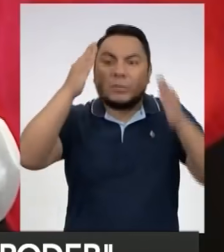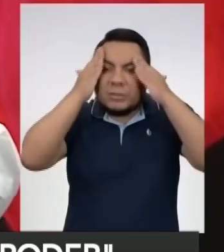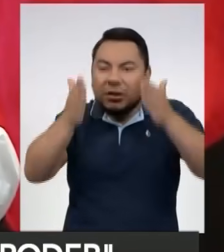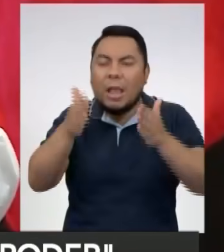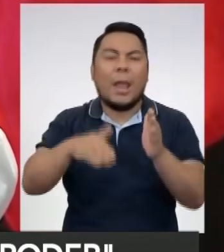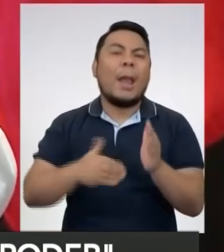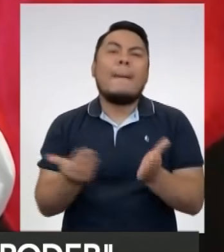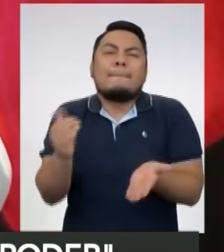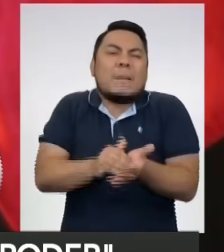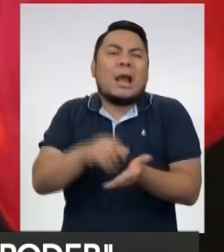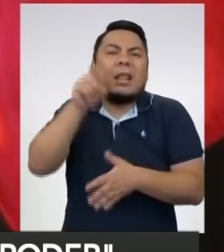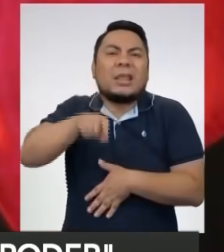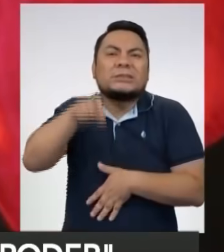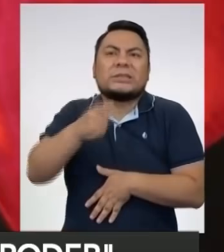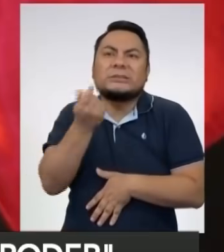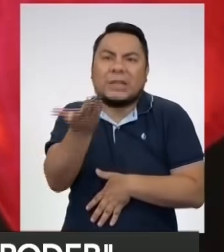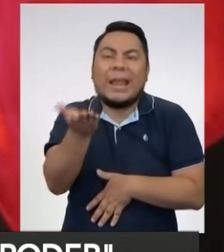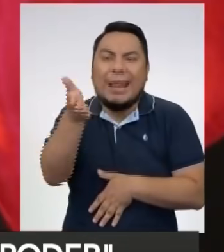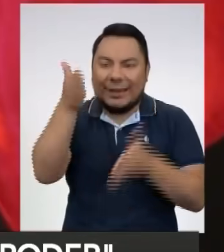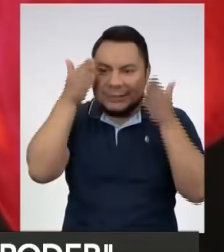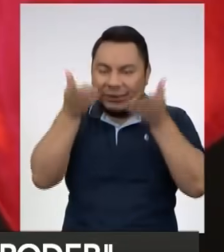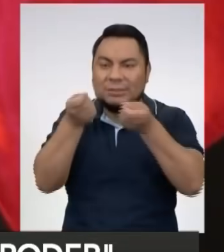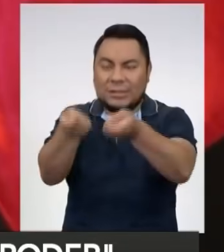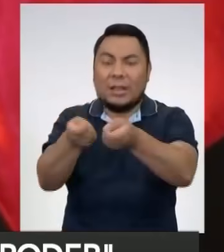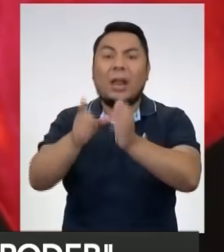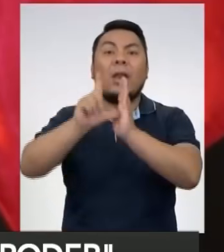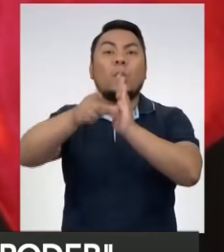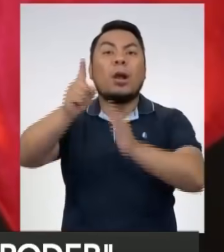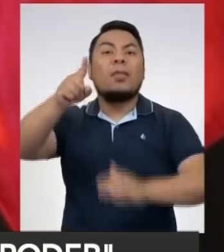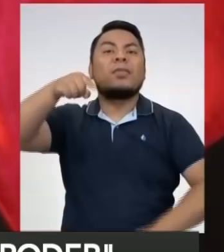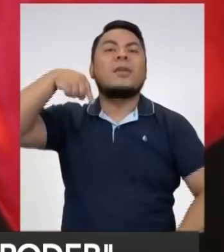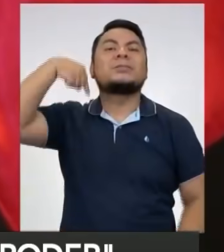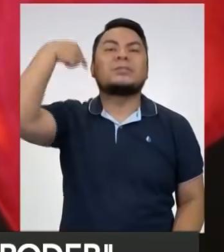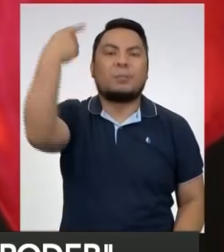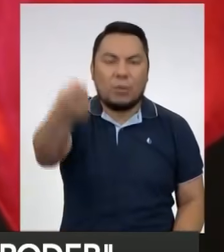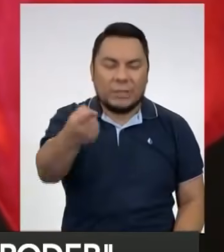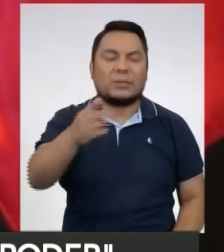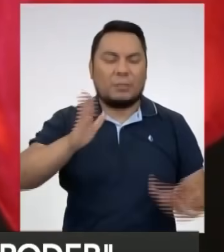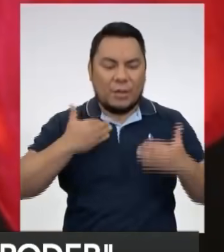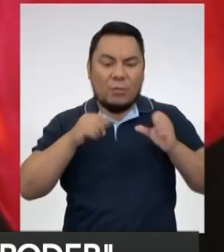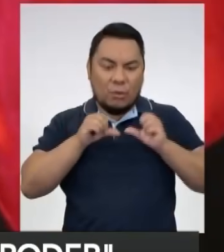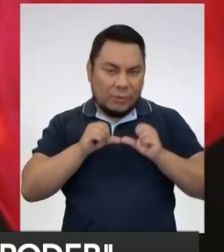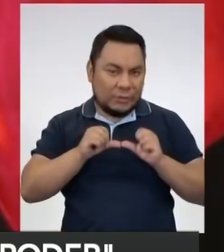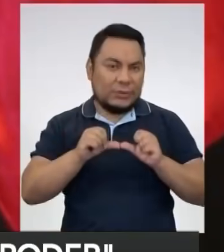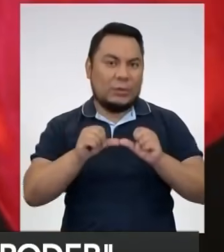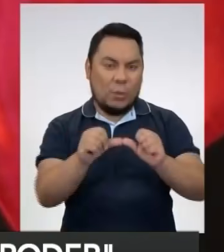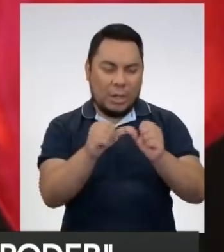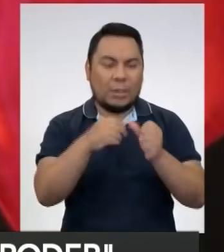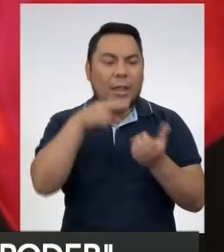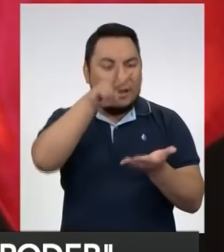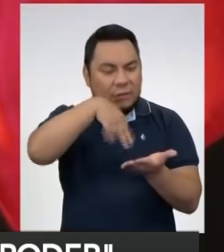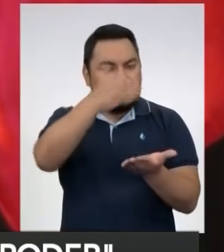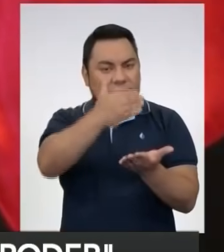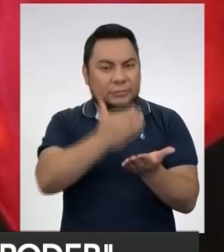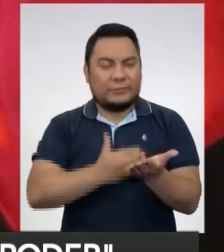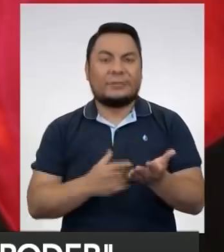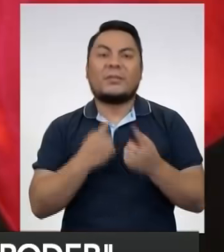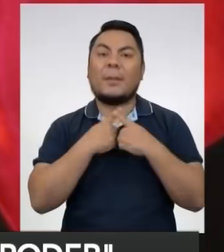a los que tienen menos aporte, y luego sigamos revisando posibilidades de continuar. Pero lo que sí queda claro